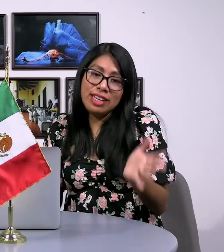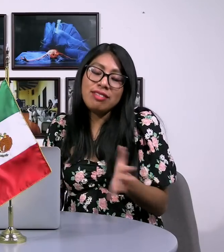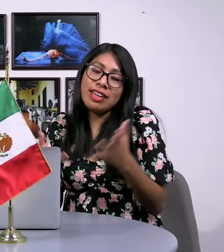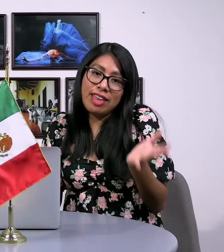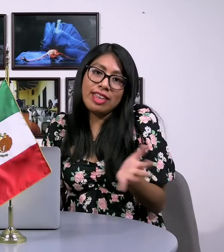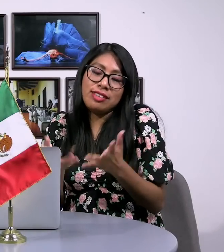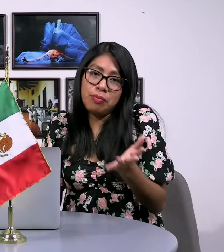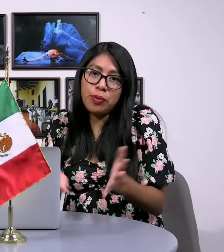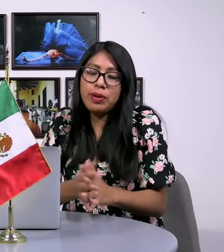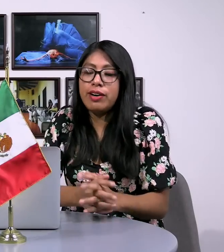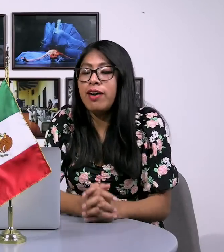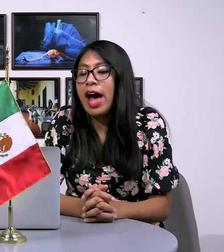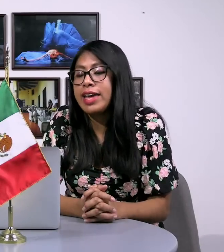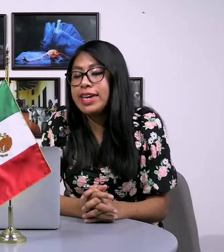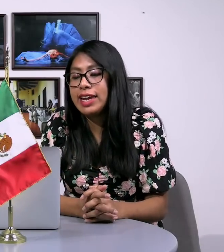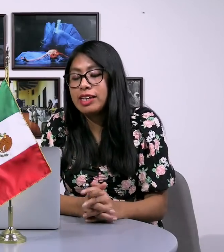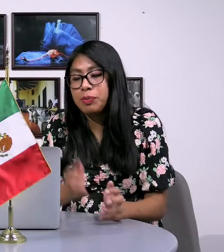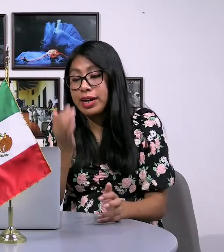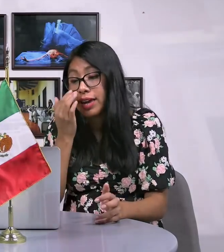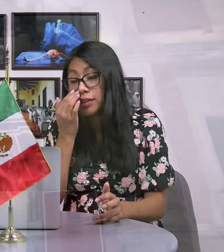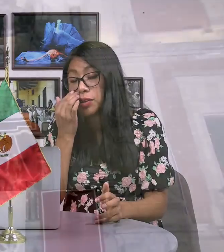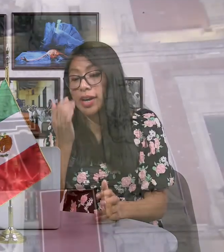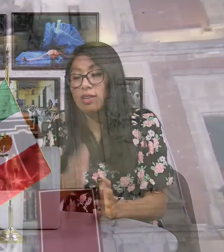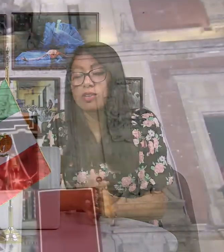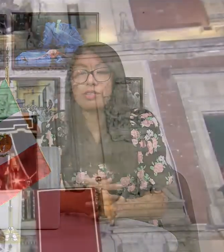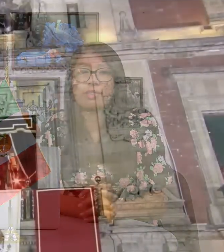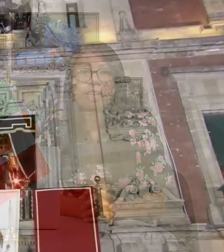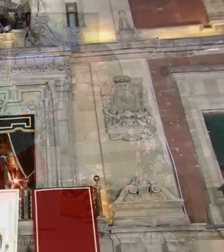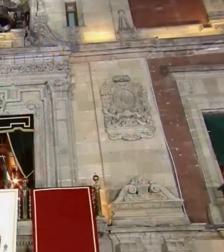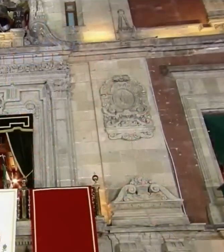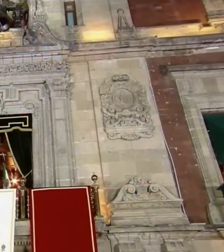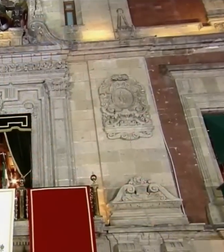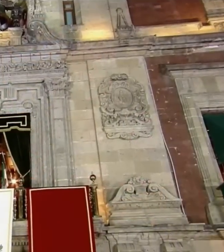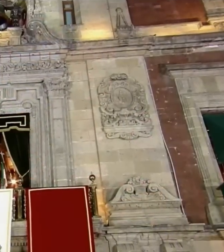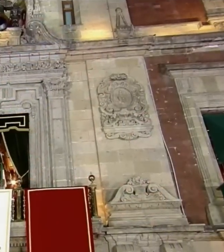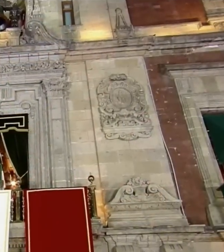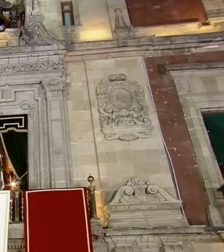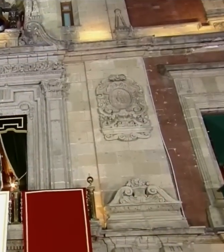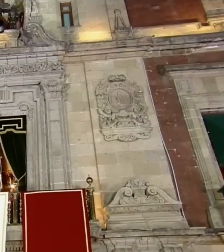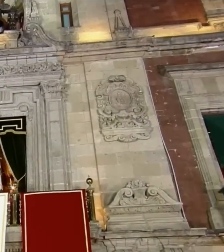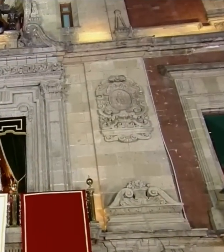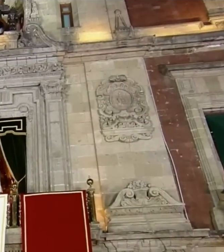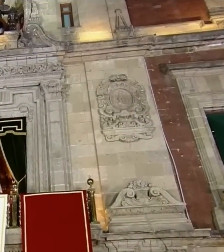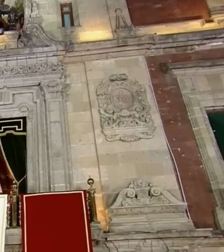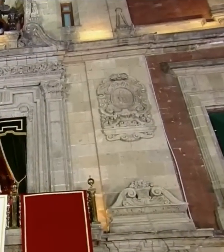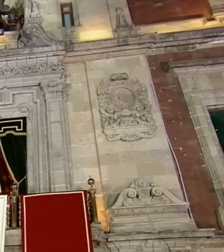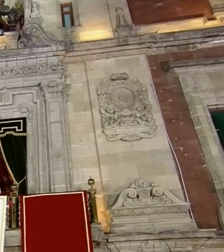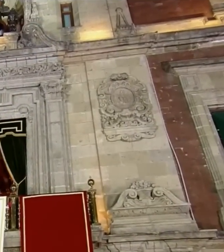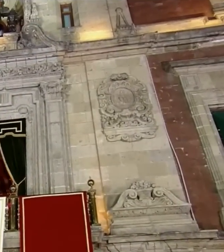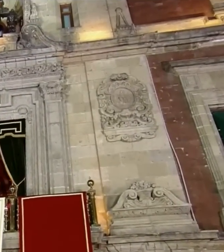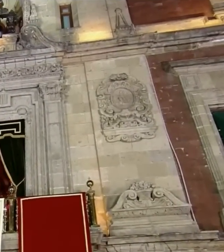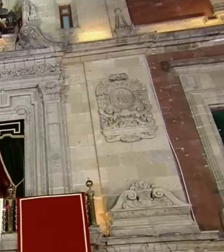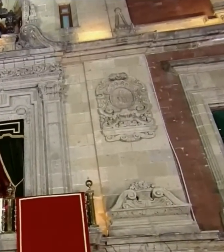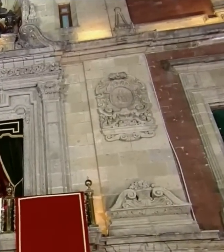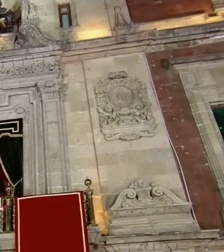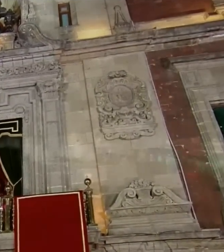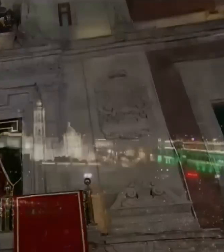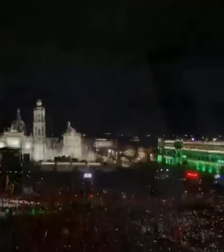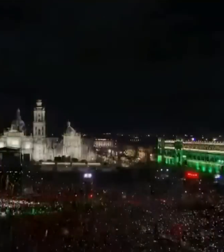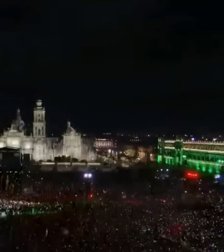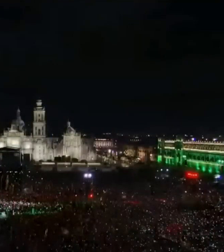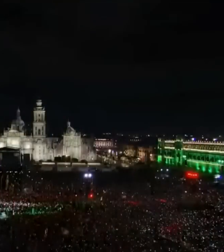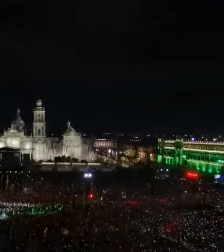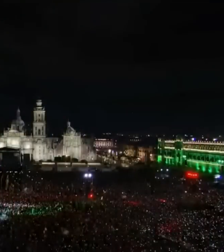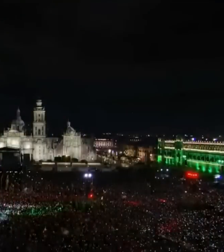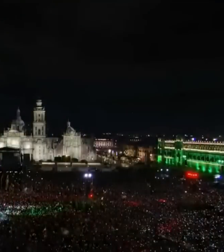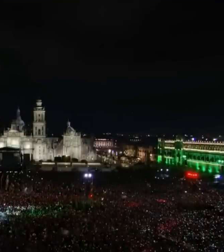bien sin gente, sin público, allí en la explanada del Zócalo. Entonces fue un momento muy, muy importante, y con esas canciones también, que